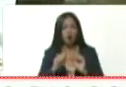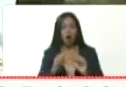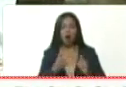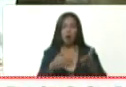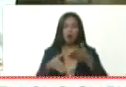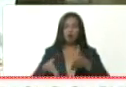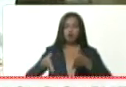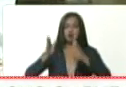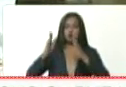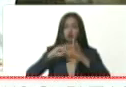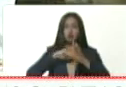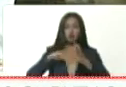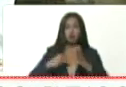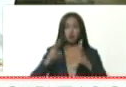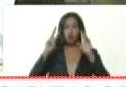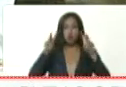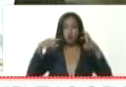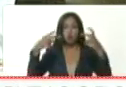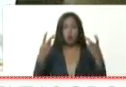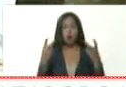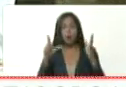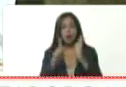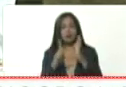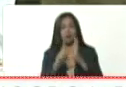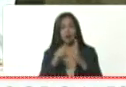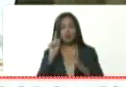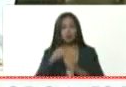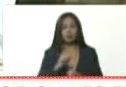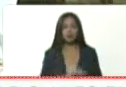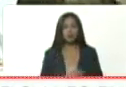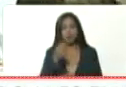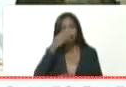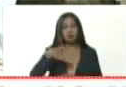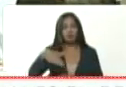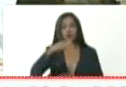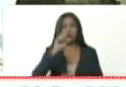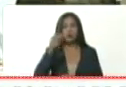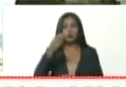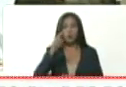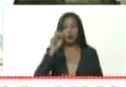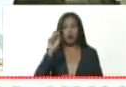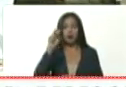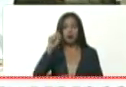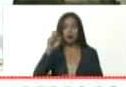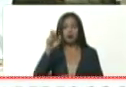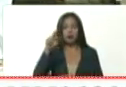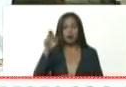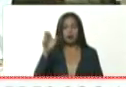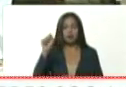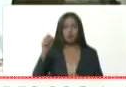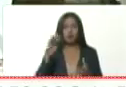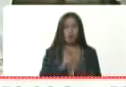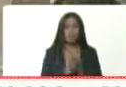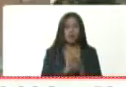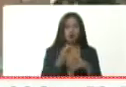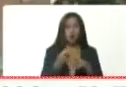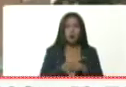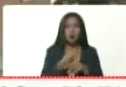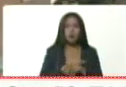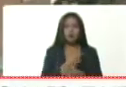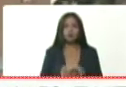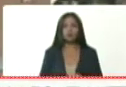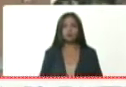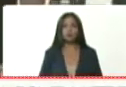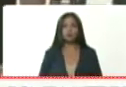de este nuevo y moderno liceo del pueblo de guanare adelante compañero gobernador